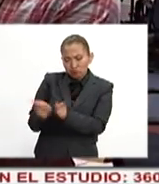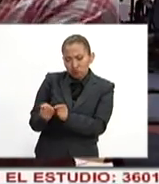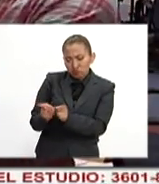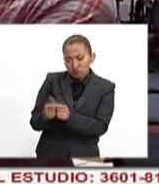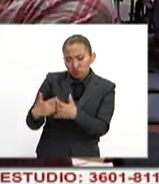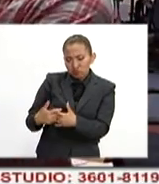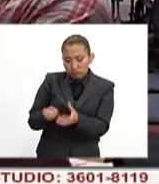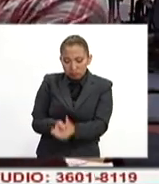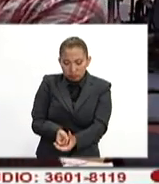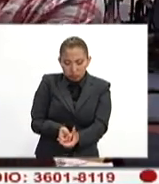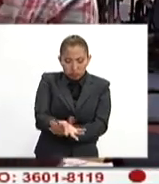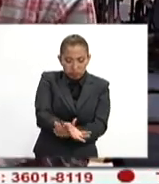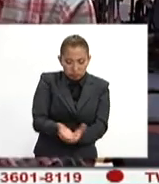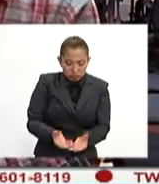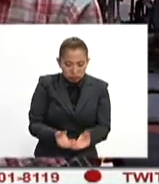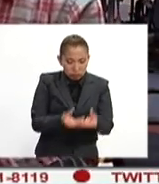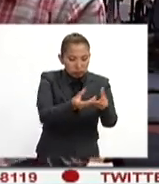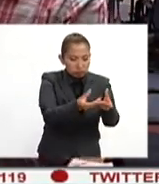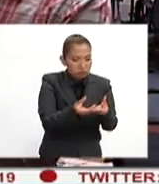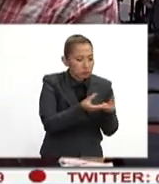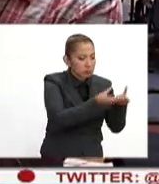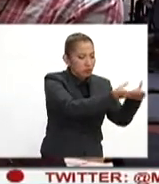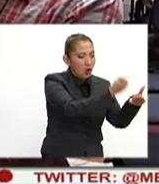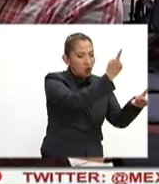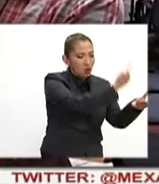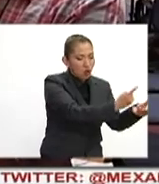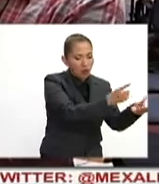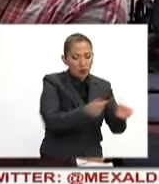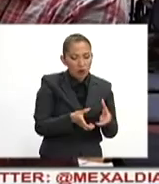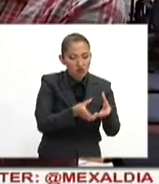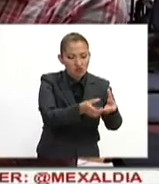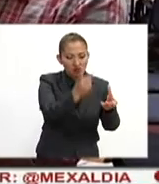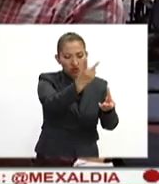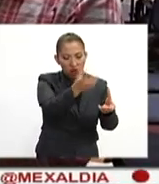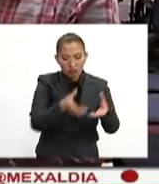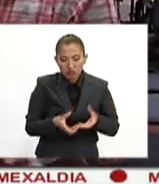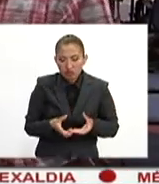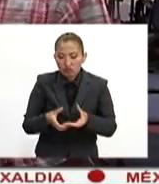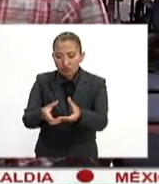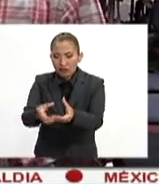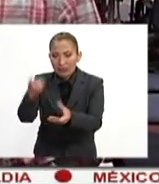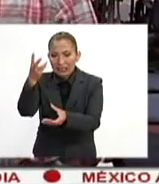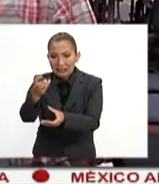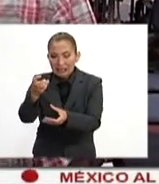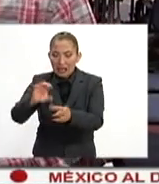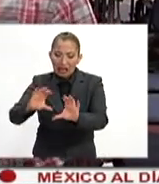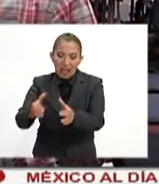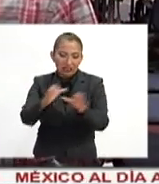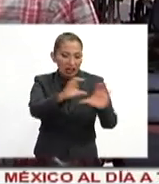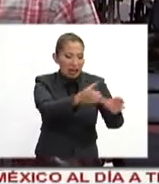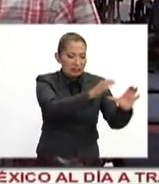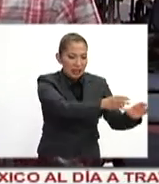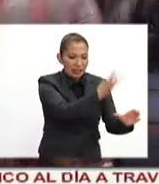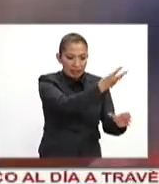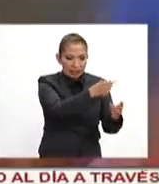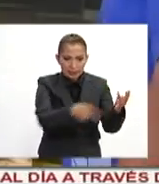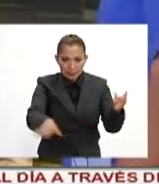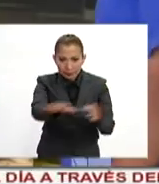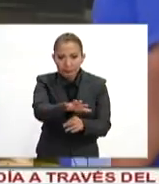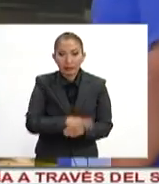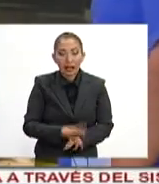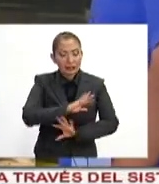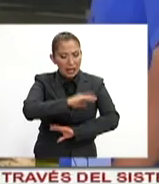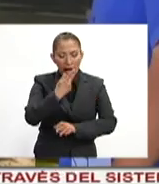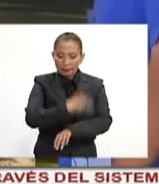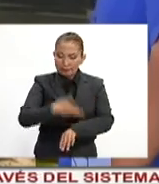pequeña salida, una charolita que lo manda para la cesta 1, para la de en medio y la tercera clase. Nosotros estamos manejando 3 clases. Ya